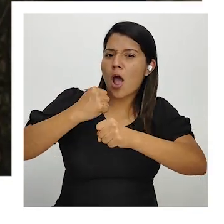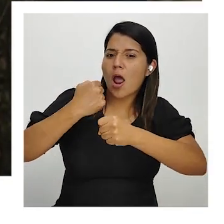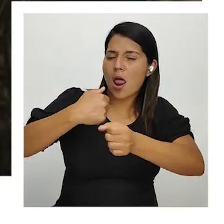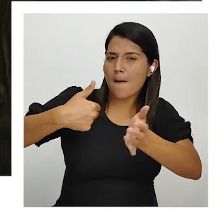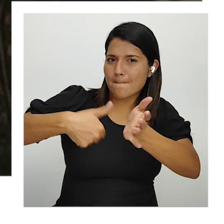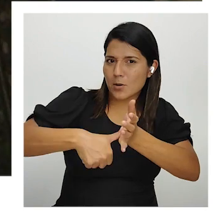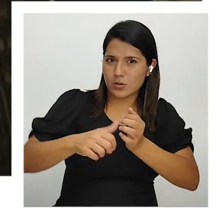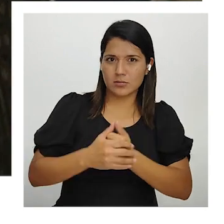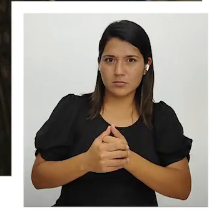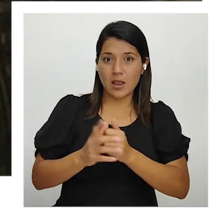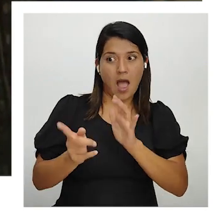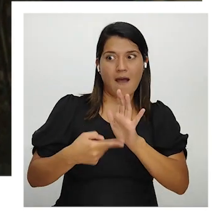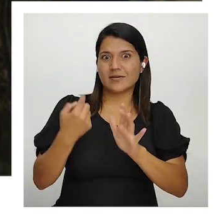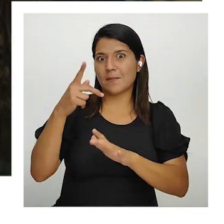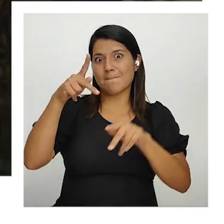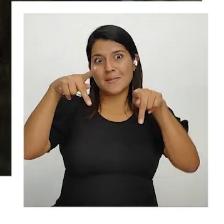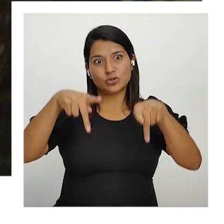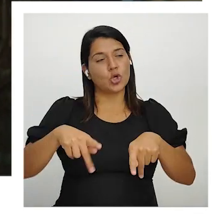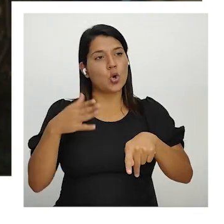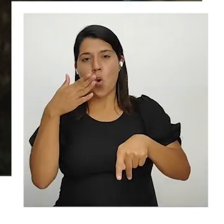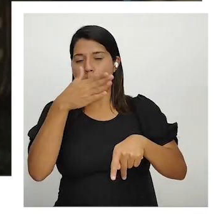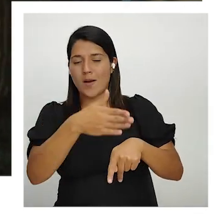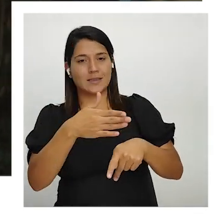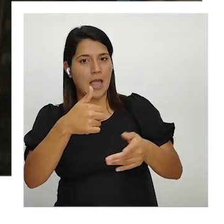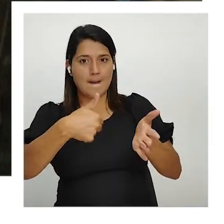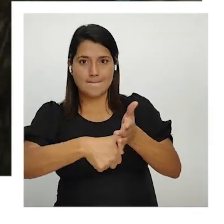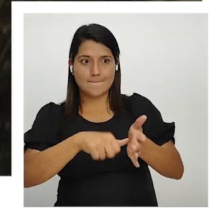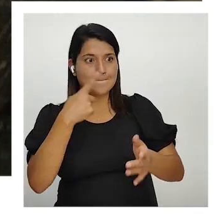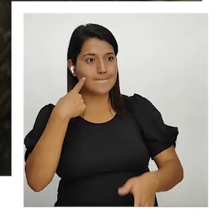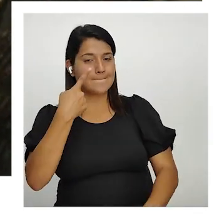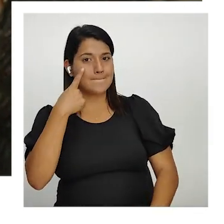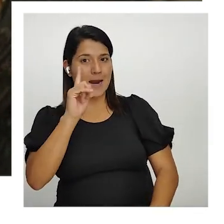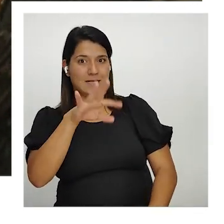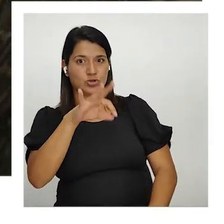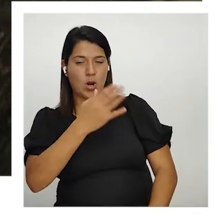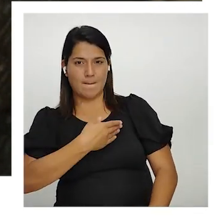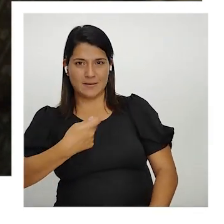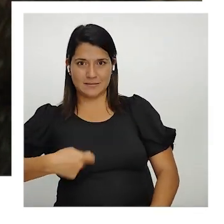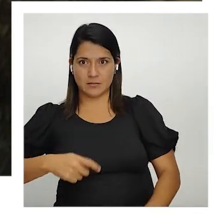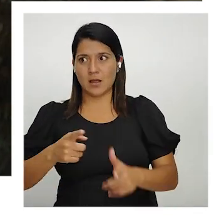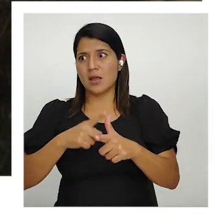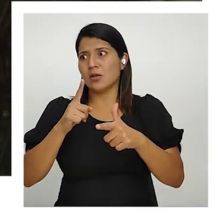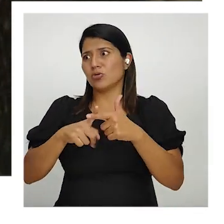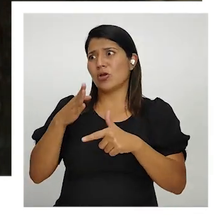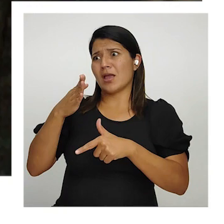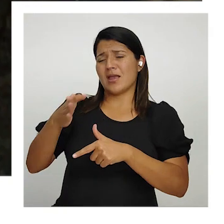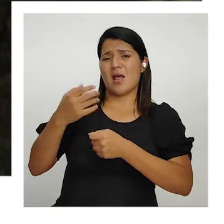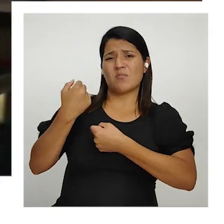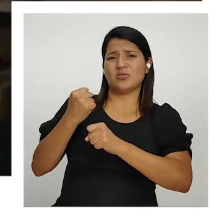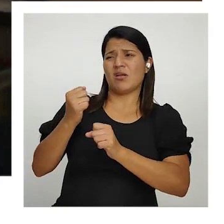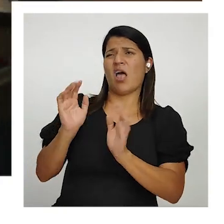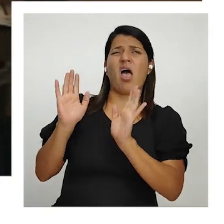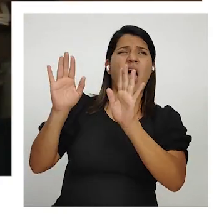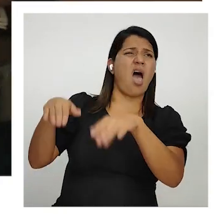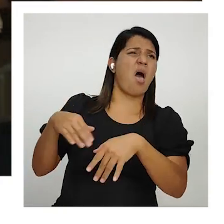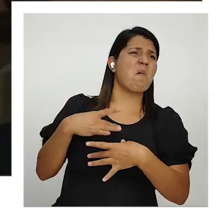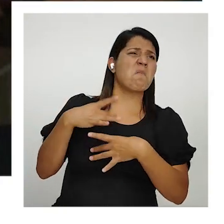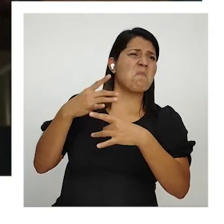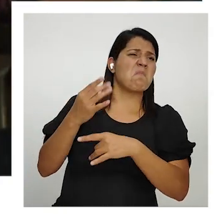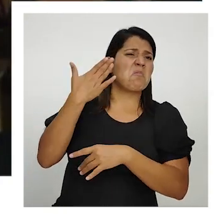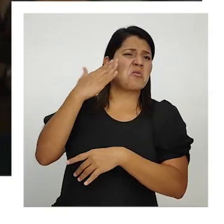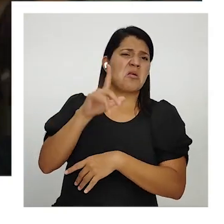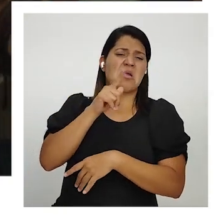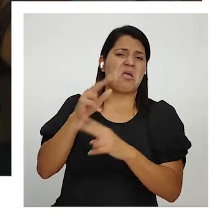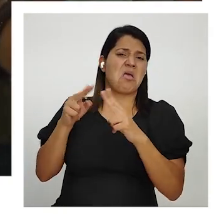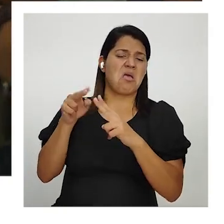siquiera en la presidencial, y en la municipalidad, en las municipales, perdón, menos dice, no me interesa, no sé ni quiénes son. ¿Por